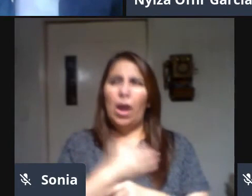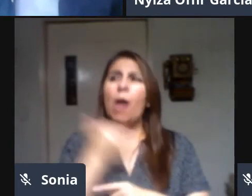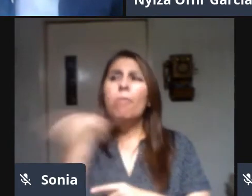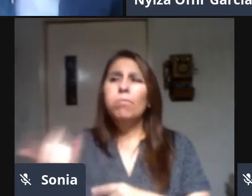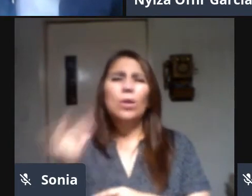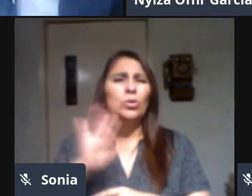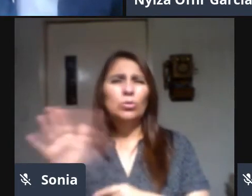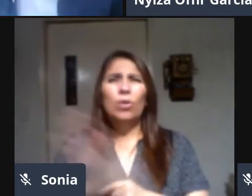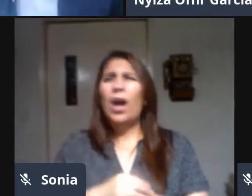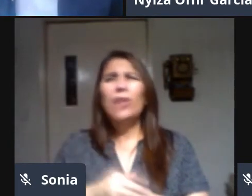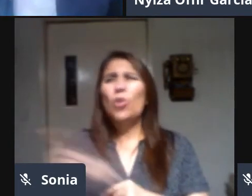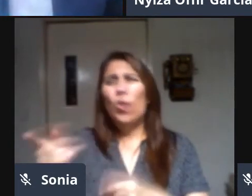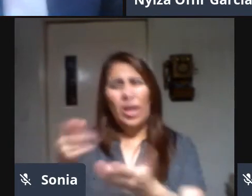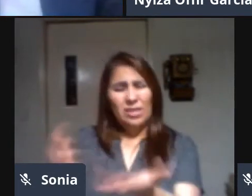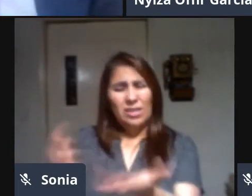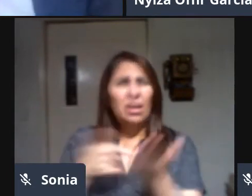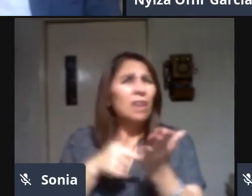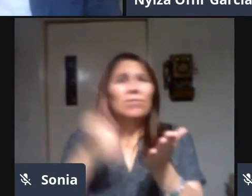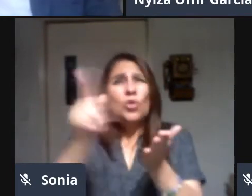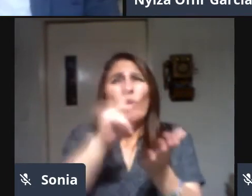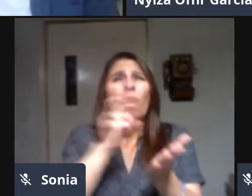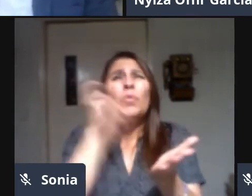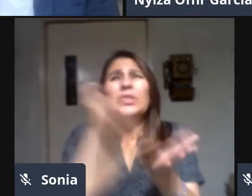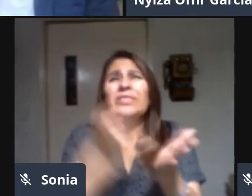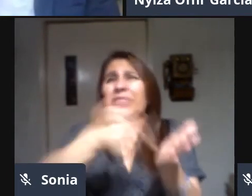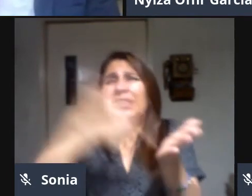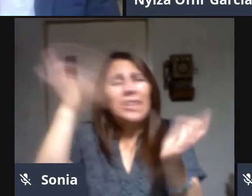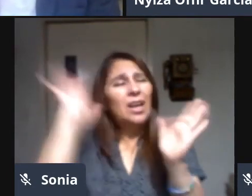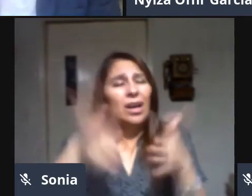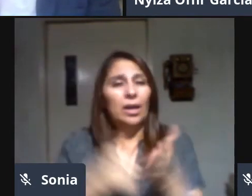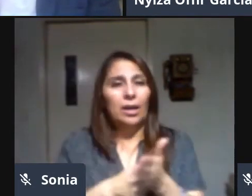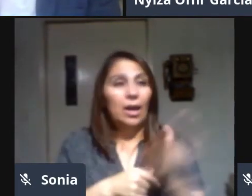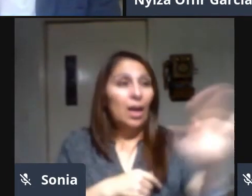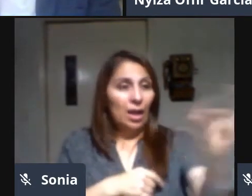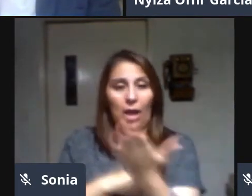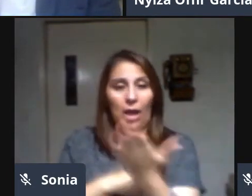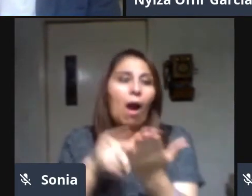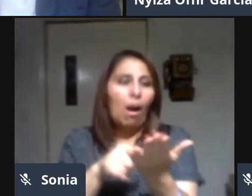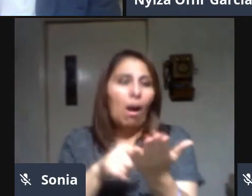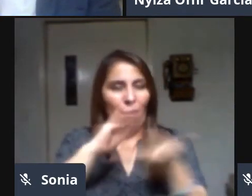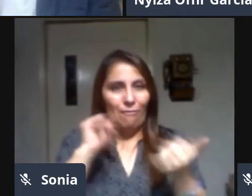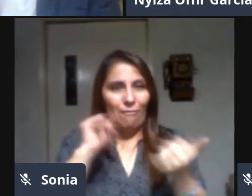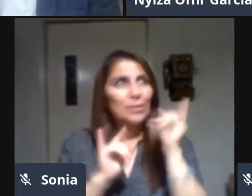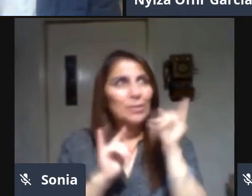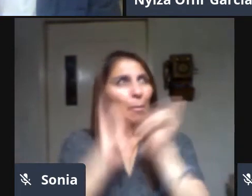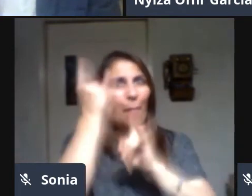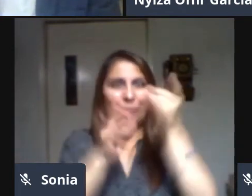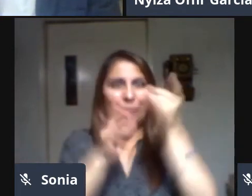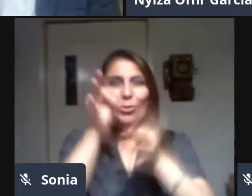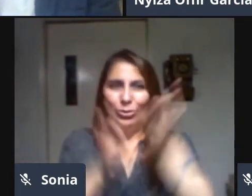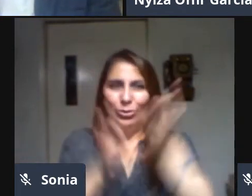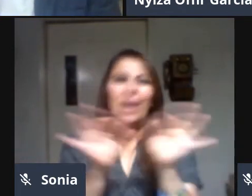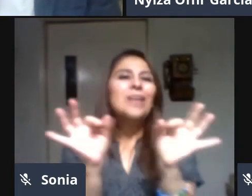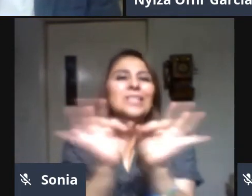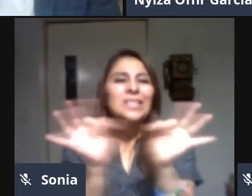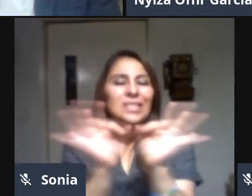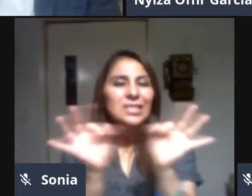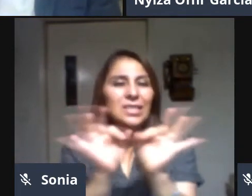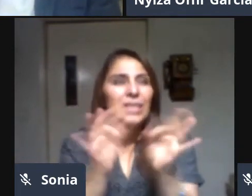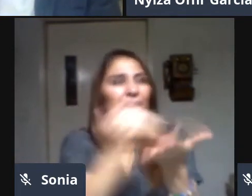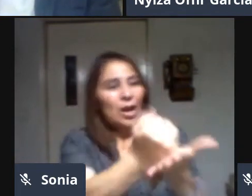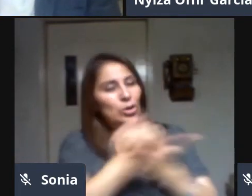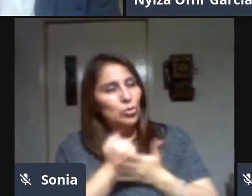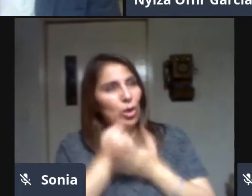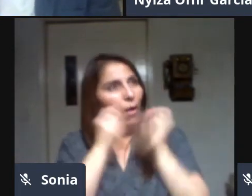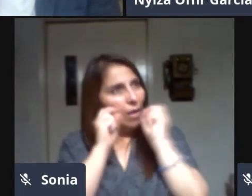complicada entonces ésta les gustó la el palacio porque era muy sencilla les ayudaba a ver y